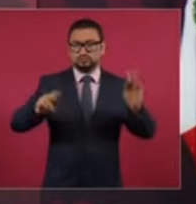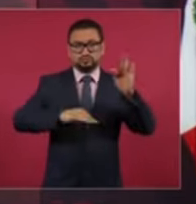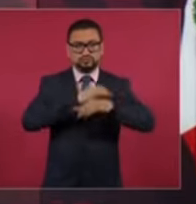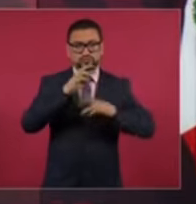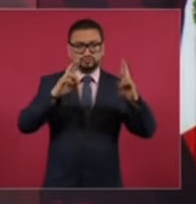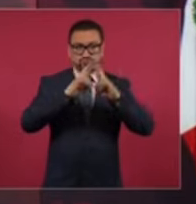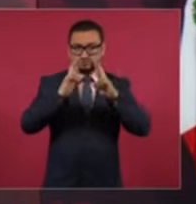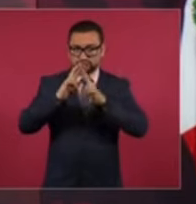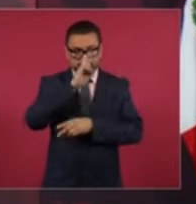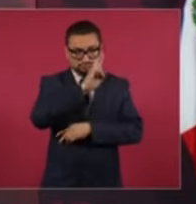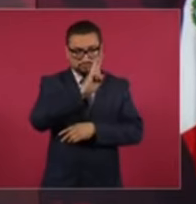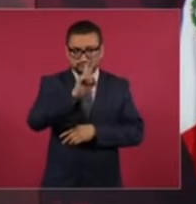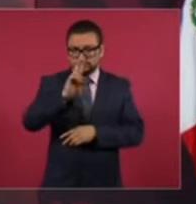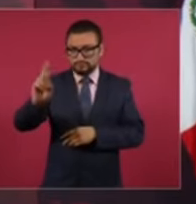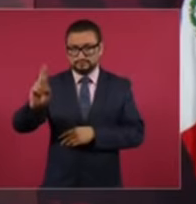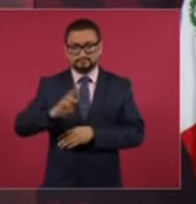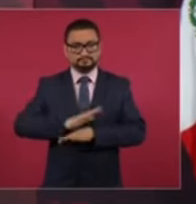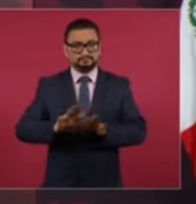religiones